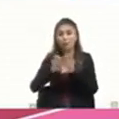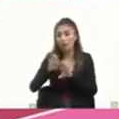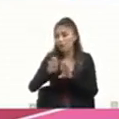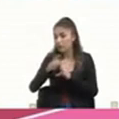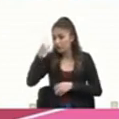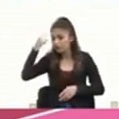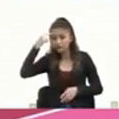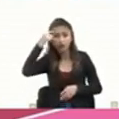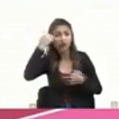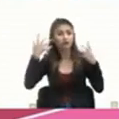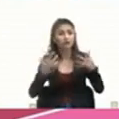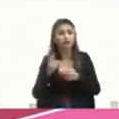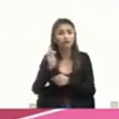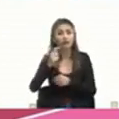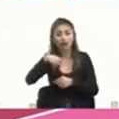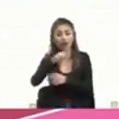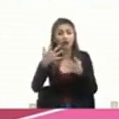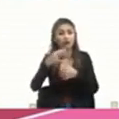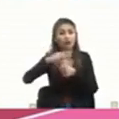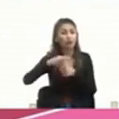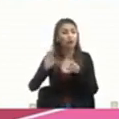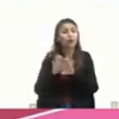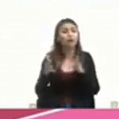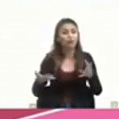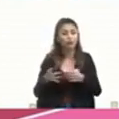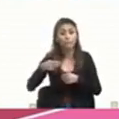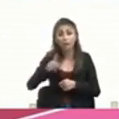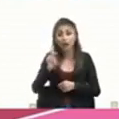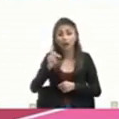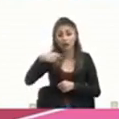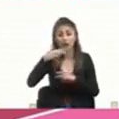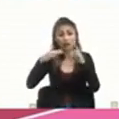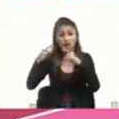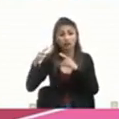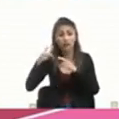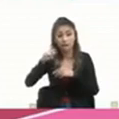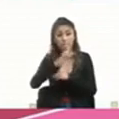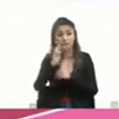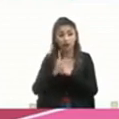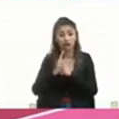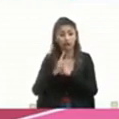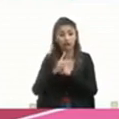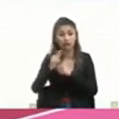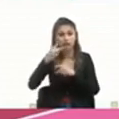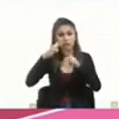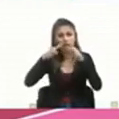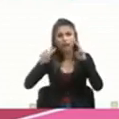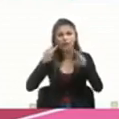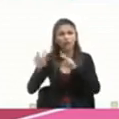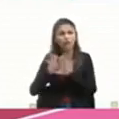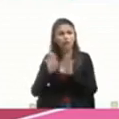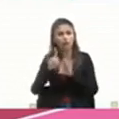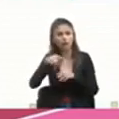hacer las campañas electorales. Pero a nivel país estamos viendo